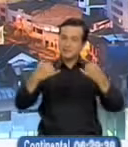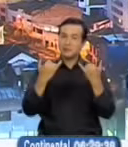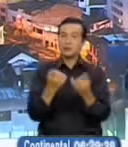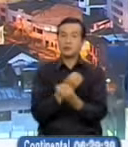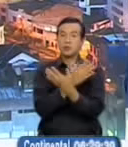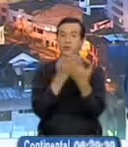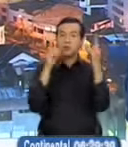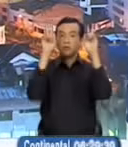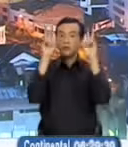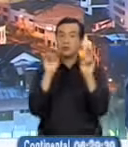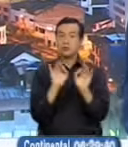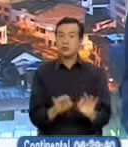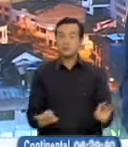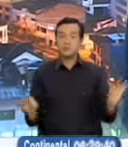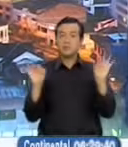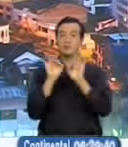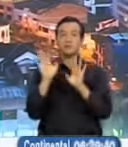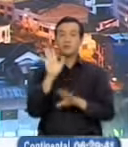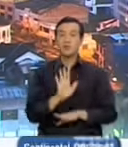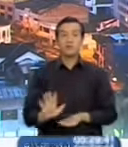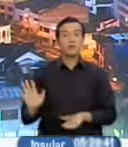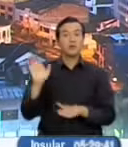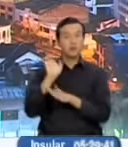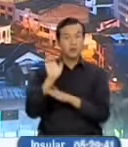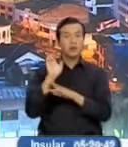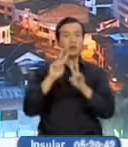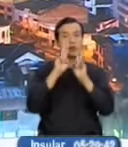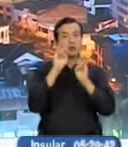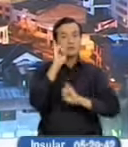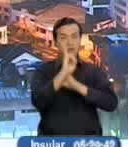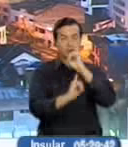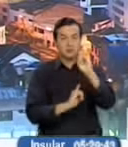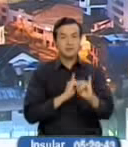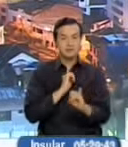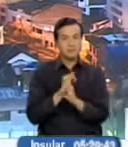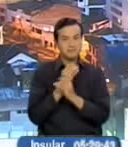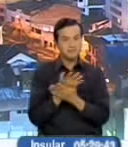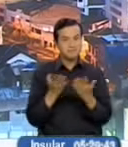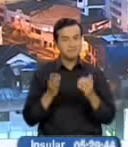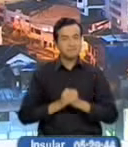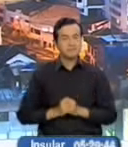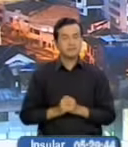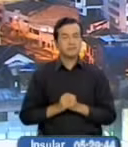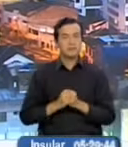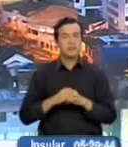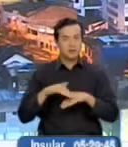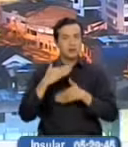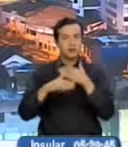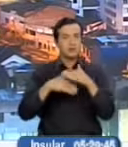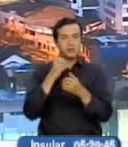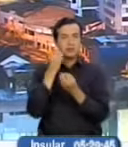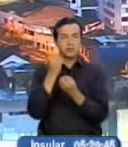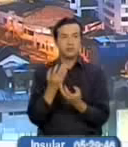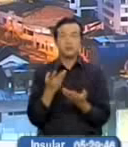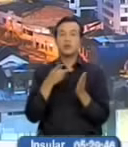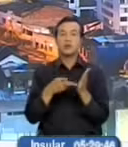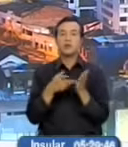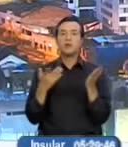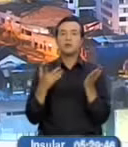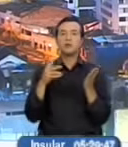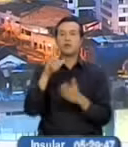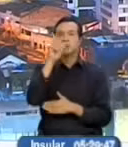estaremos repasando lo más importante del acontecer nacional, pero también lo que sucede en el resto del planeta. Ya comentaremos también con Abraham Verduga sobre lo sucedido en